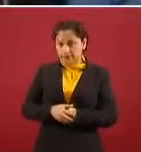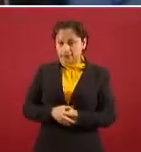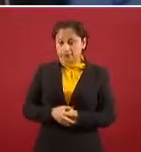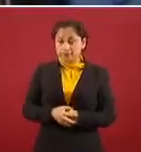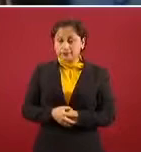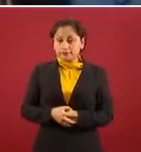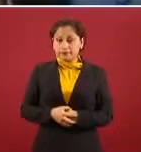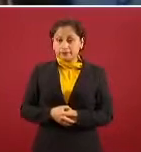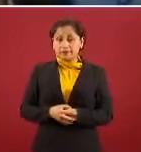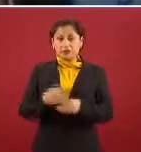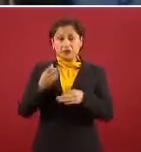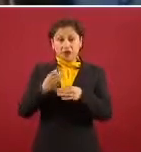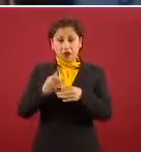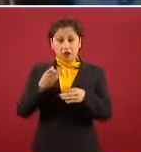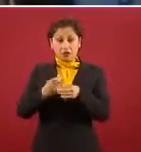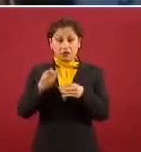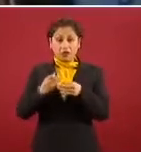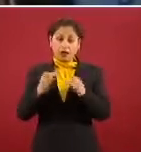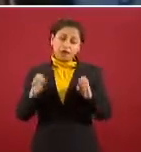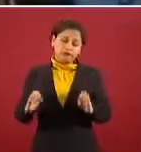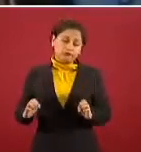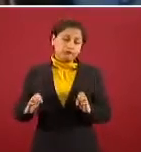En medio de esta emergencia